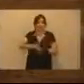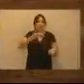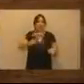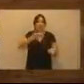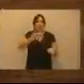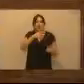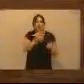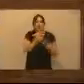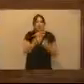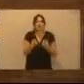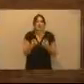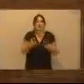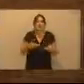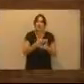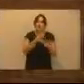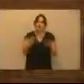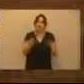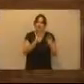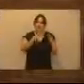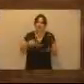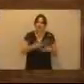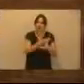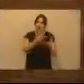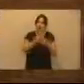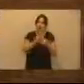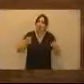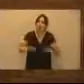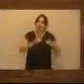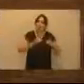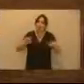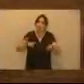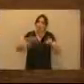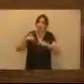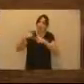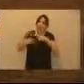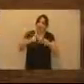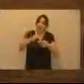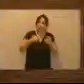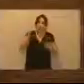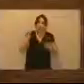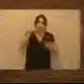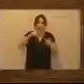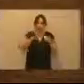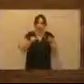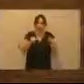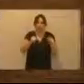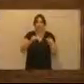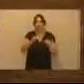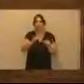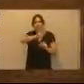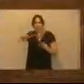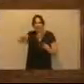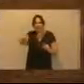desarrollo de una oferta formativa musical, de música tradicional y popular asturiana que sea variada